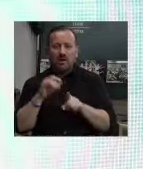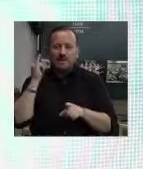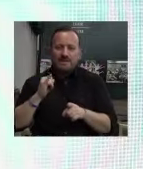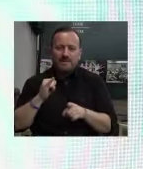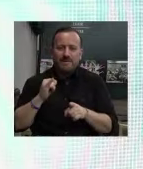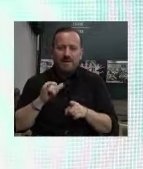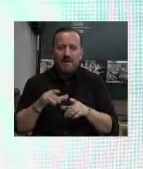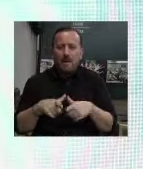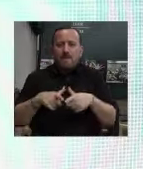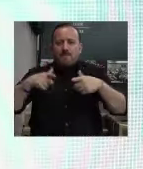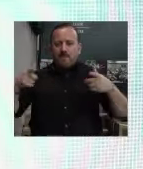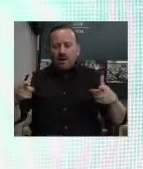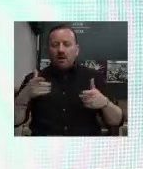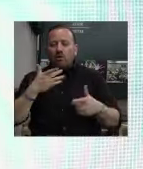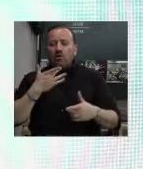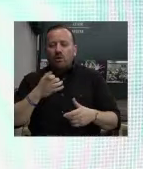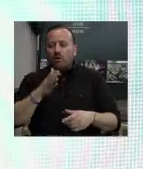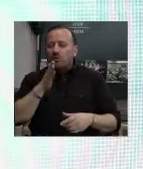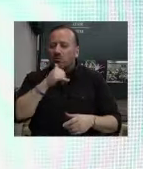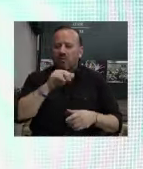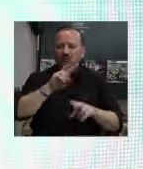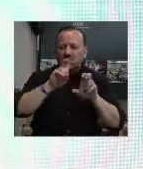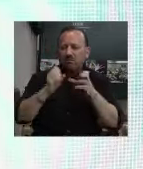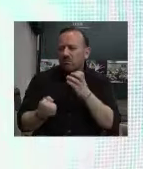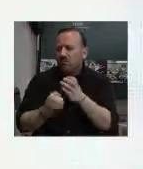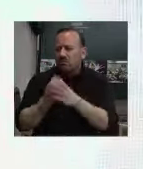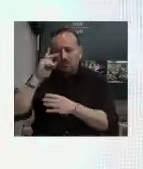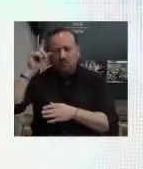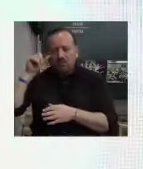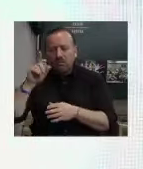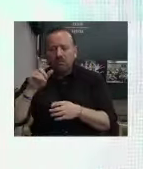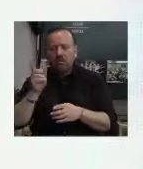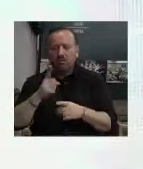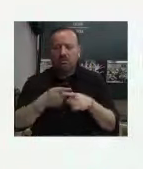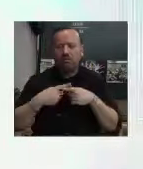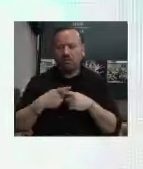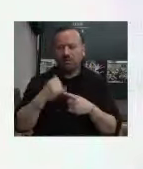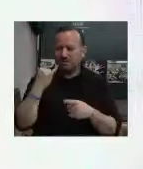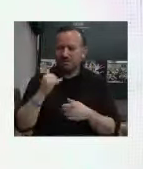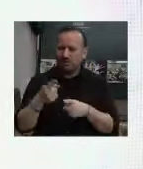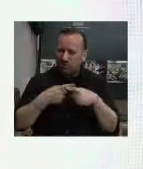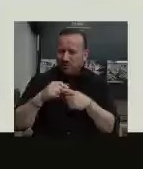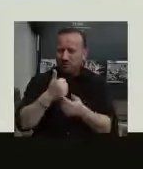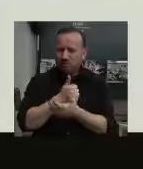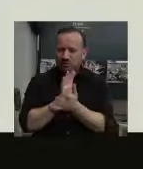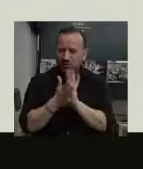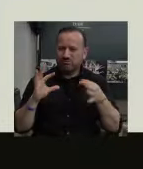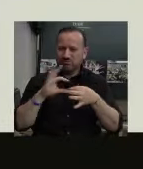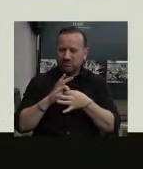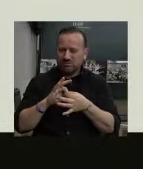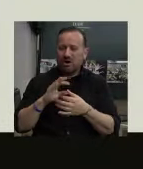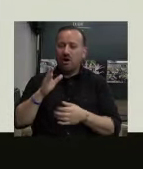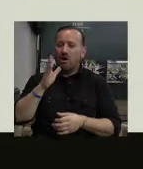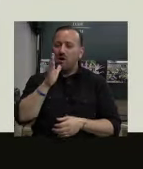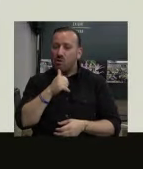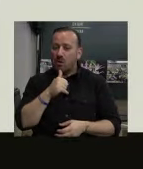exageración porque no hay ninguna Innovación que no sea social porque no existe ninguna